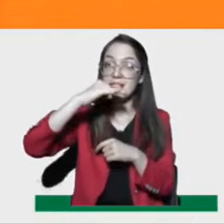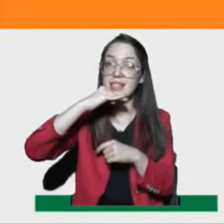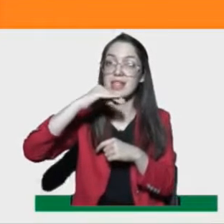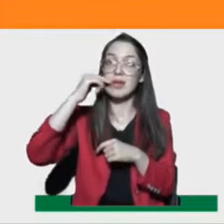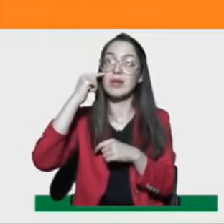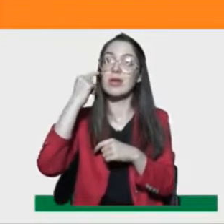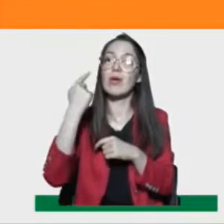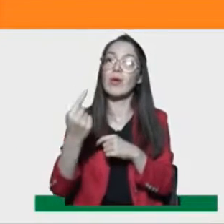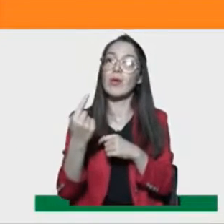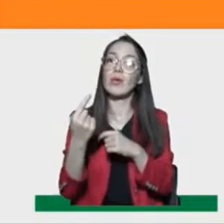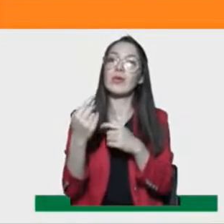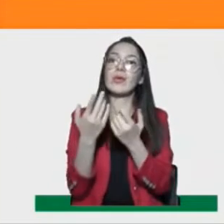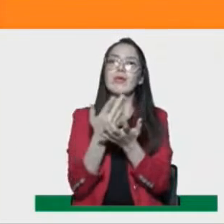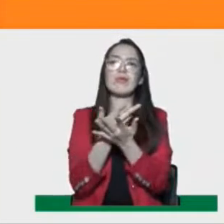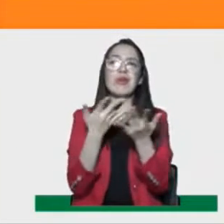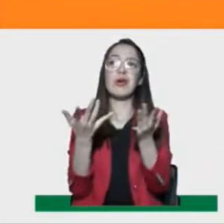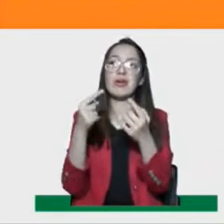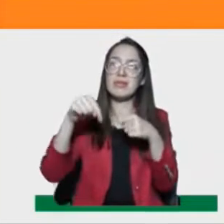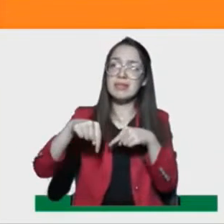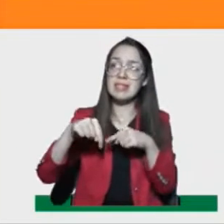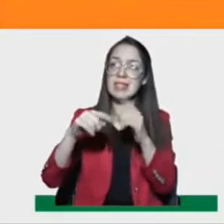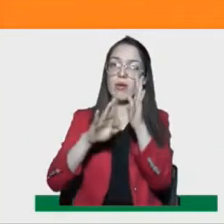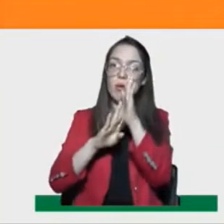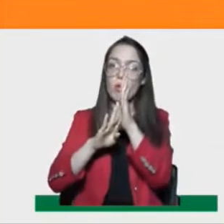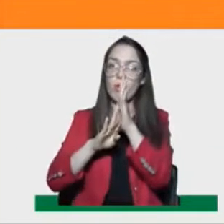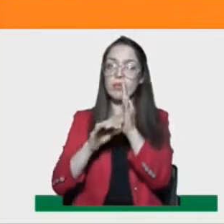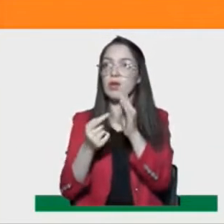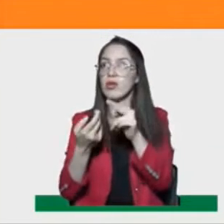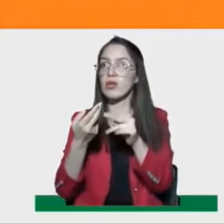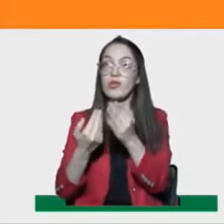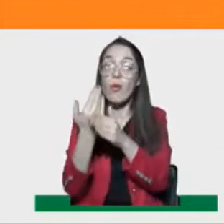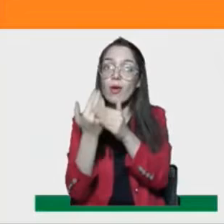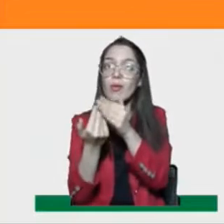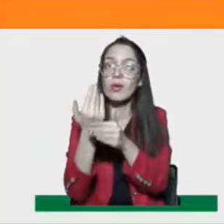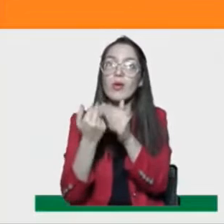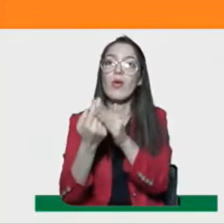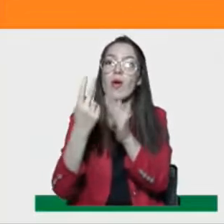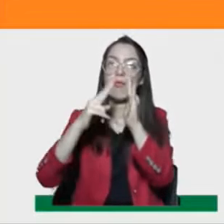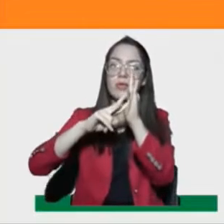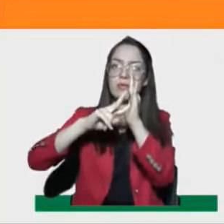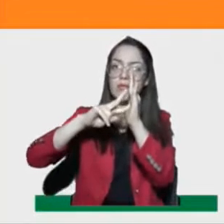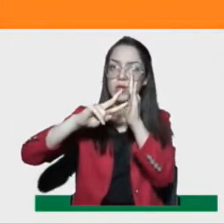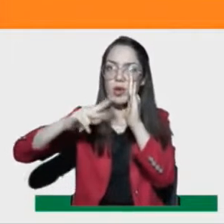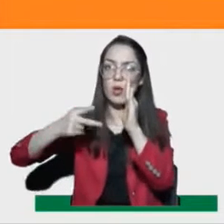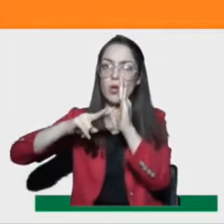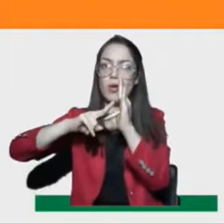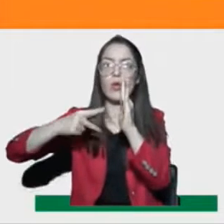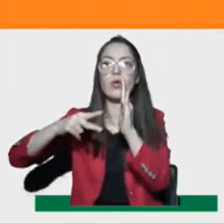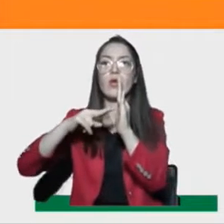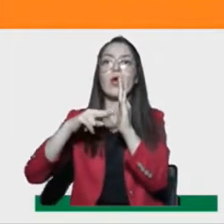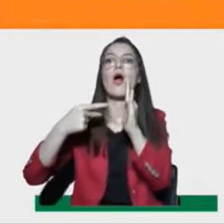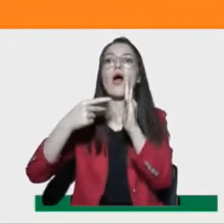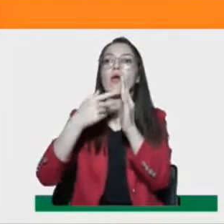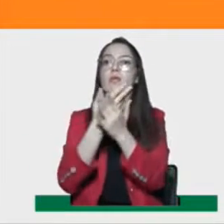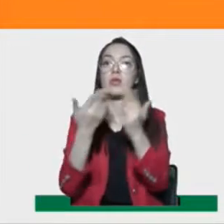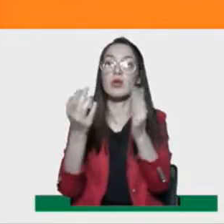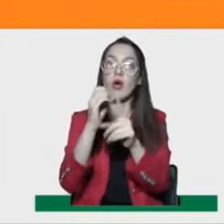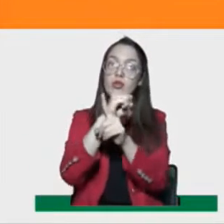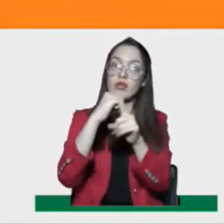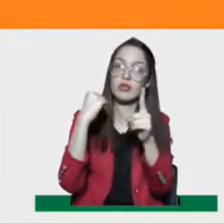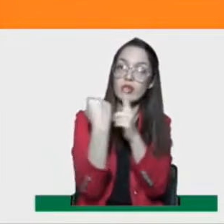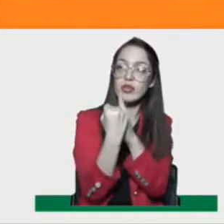de la innovación, no solamente en lo que se entiende una innovación tecnológica de equipamiento, sino también de innovación